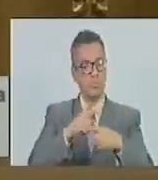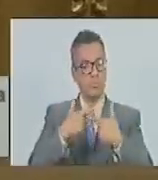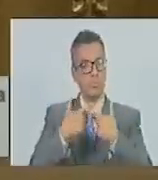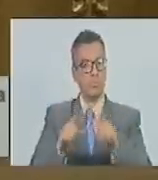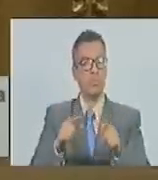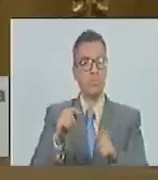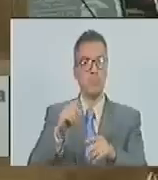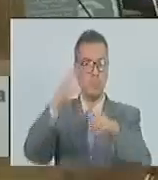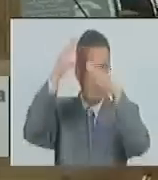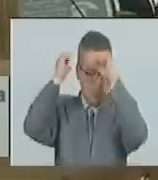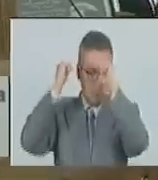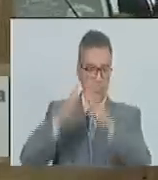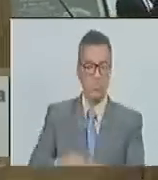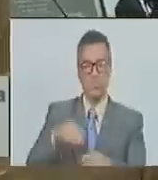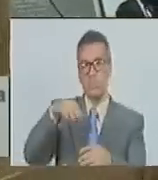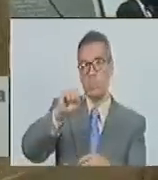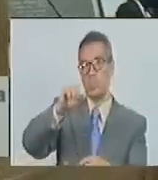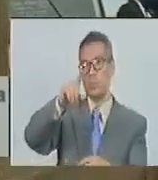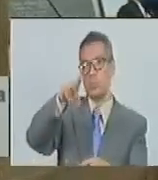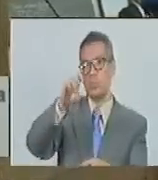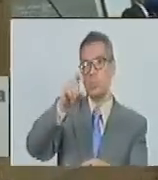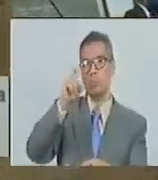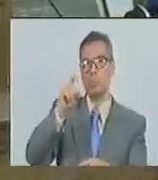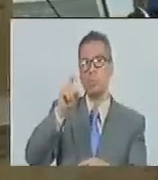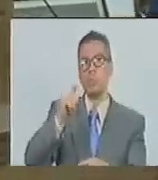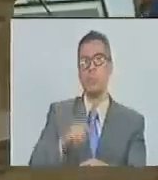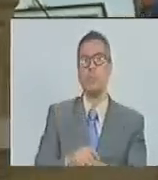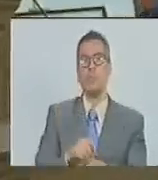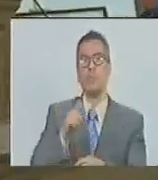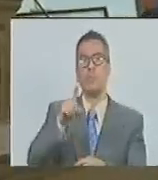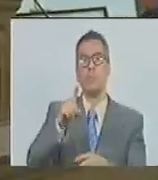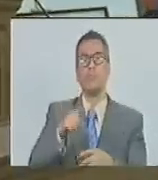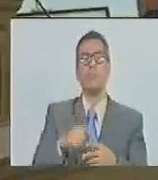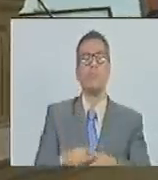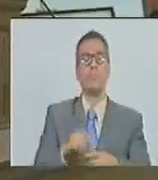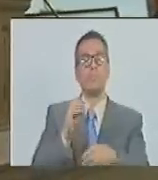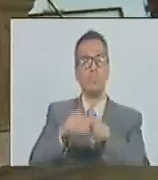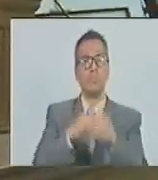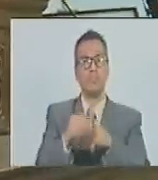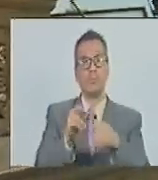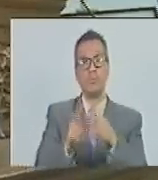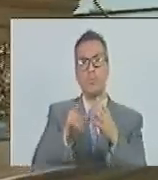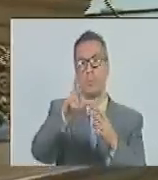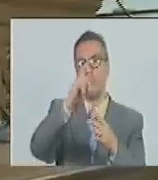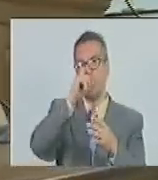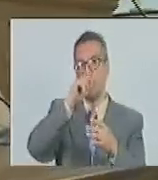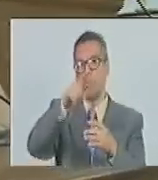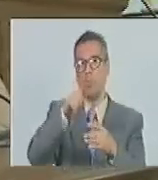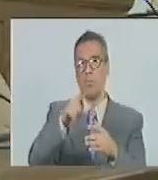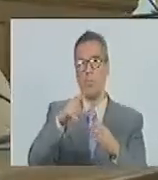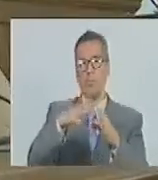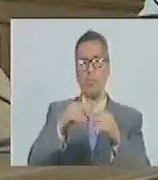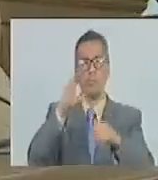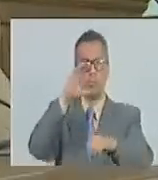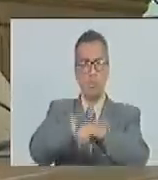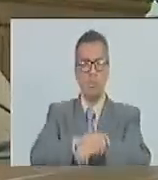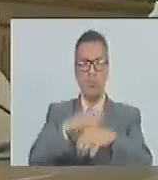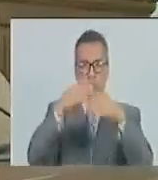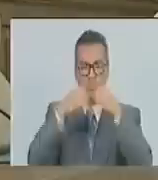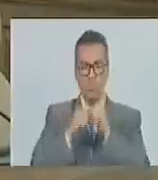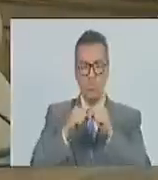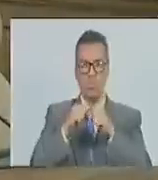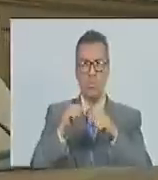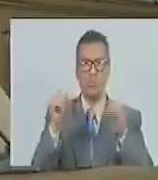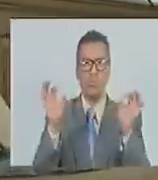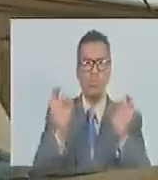diplomático venezolano Alex Naim Saab Morán, tras cumplir 3 años de su detención arbitraria